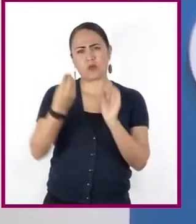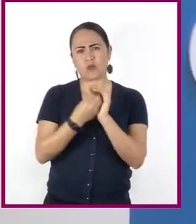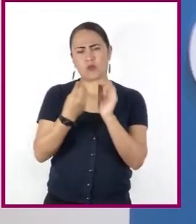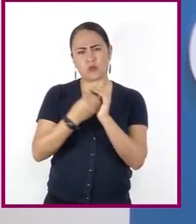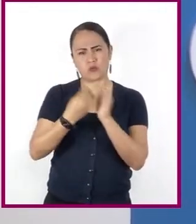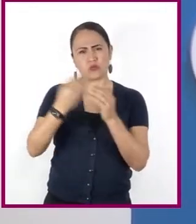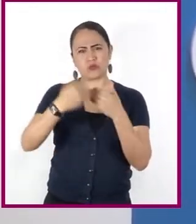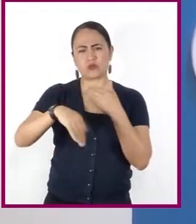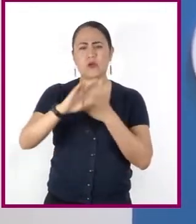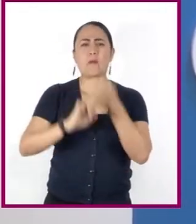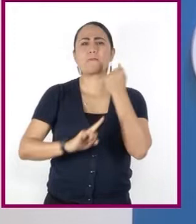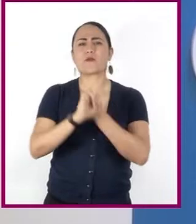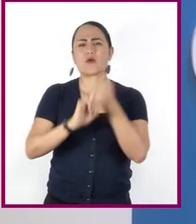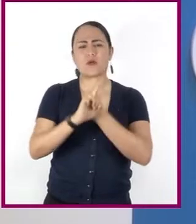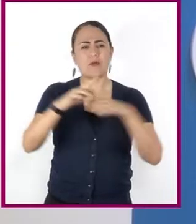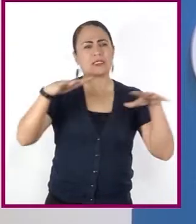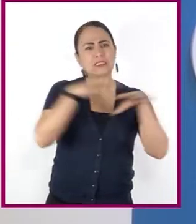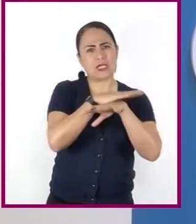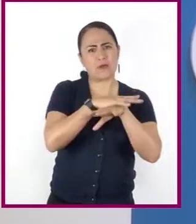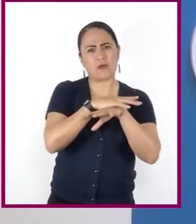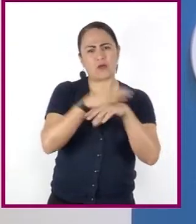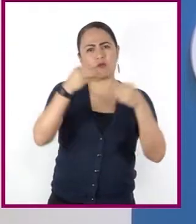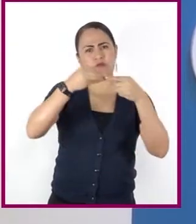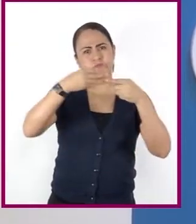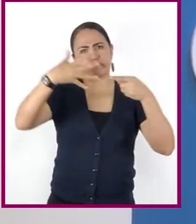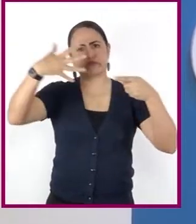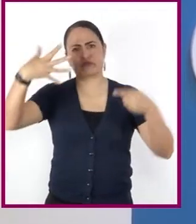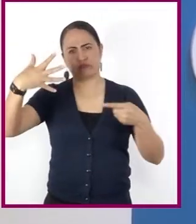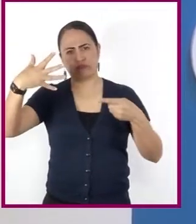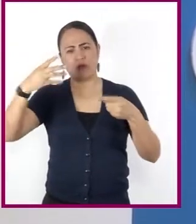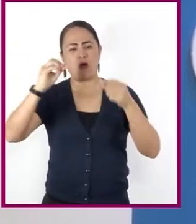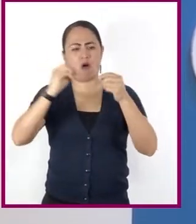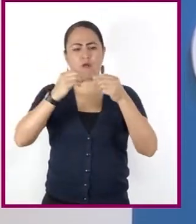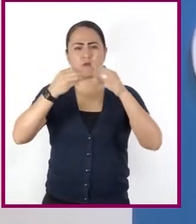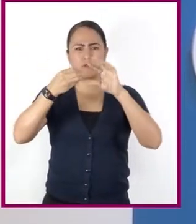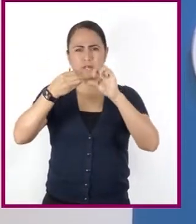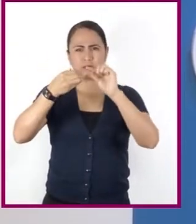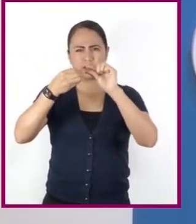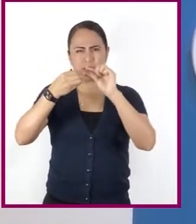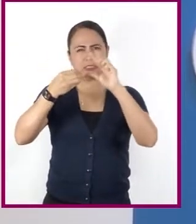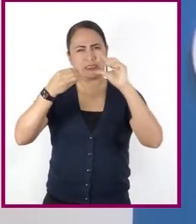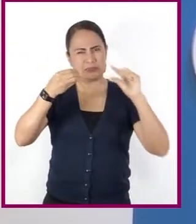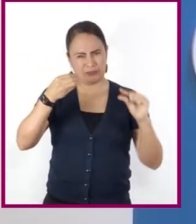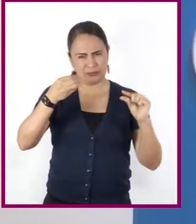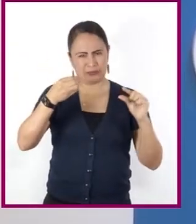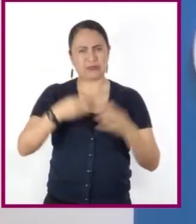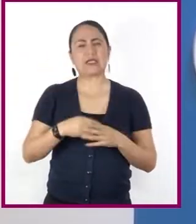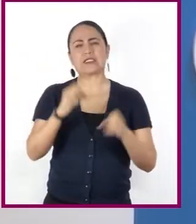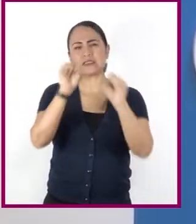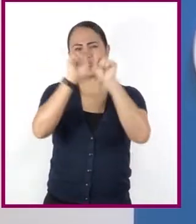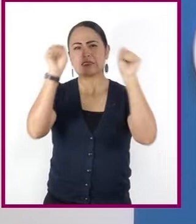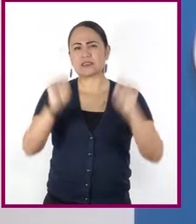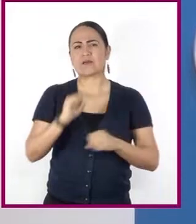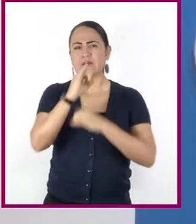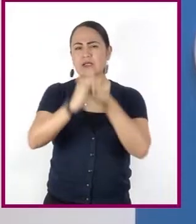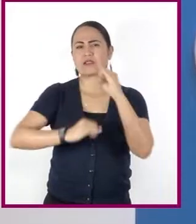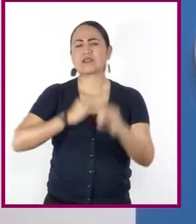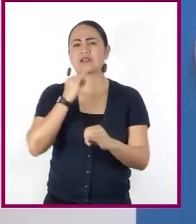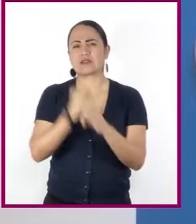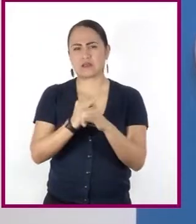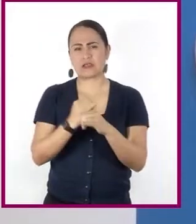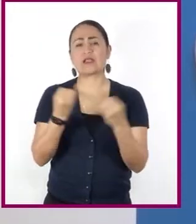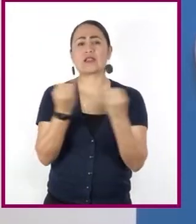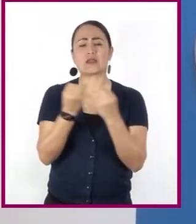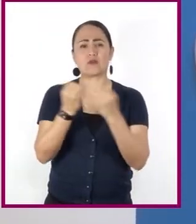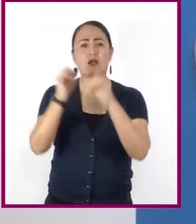que implican conversiones en múltiplos y submúltiplos de unidades del sistema internacional y de unidades